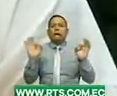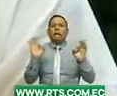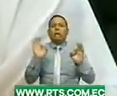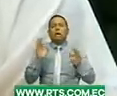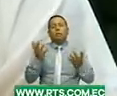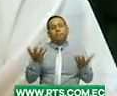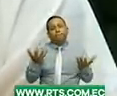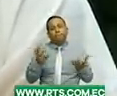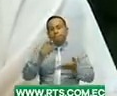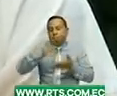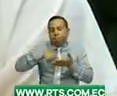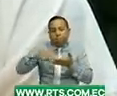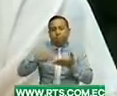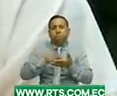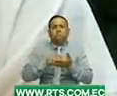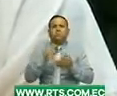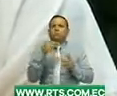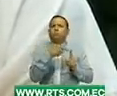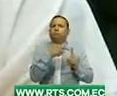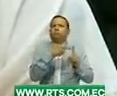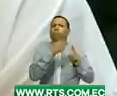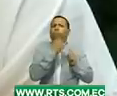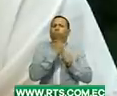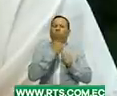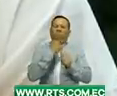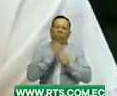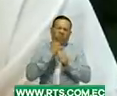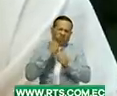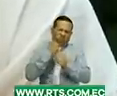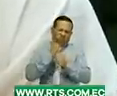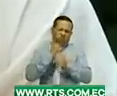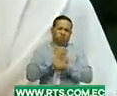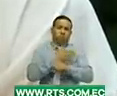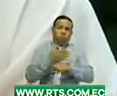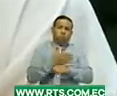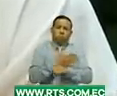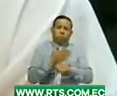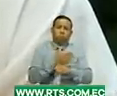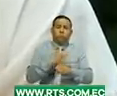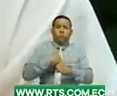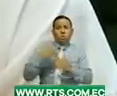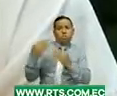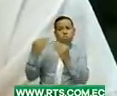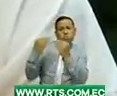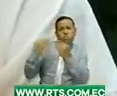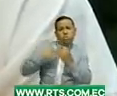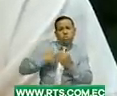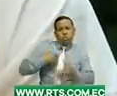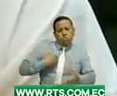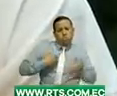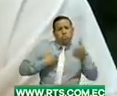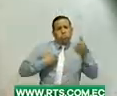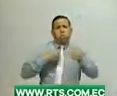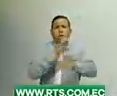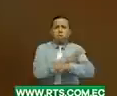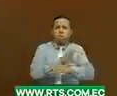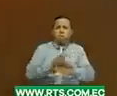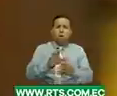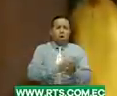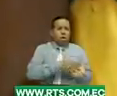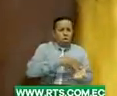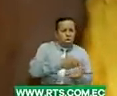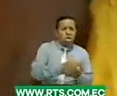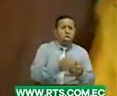embargo, él era 7 oficios, 21 necesidades. Entonces me enseñó a ser agricultor, ganadero, chacarero, leñero.